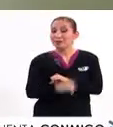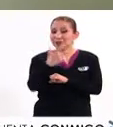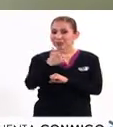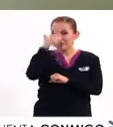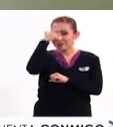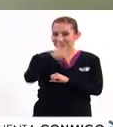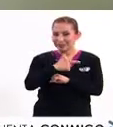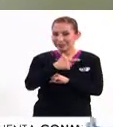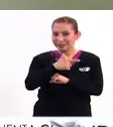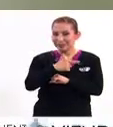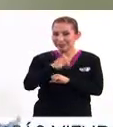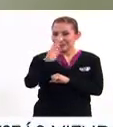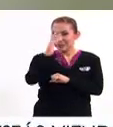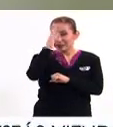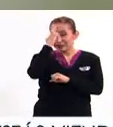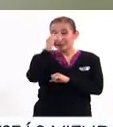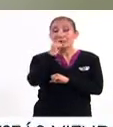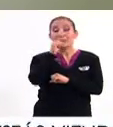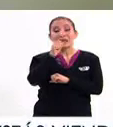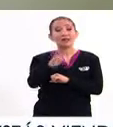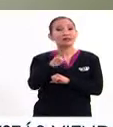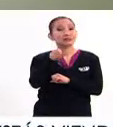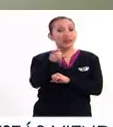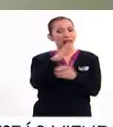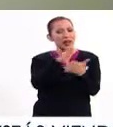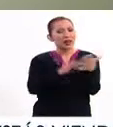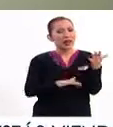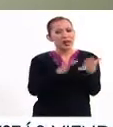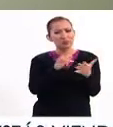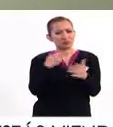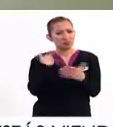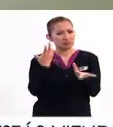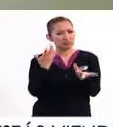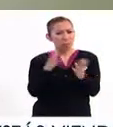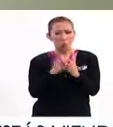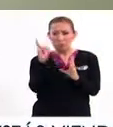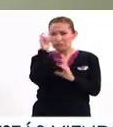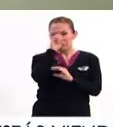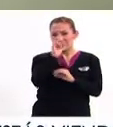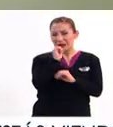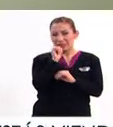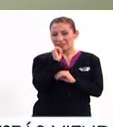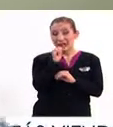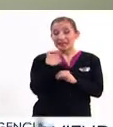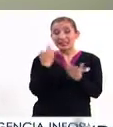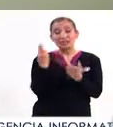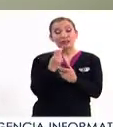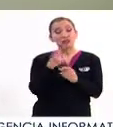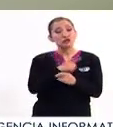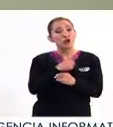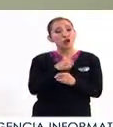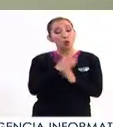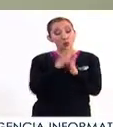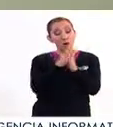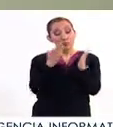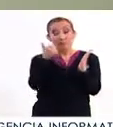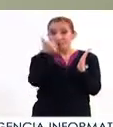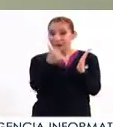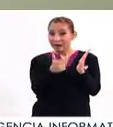noche. También les recuerdo que leer no es algo muy complicado. Se necesita solamente un buen libro a la